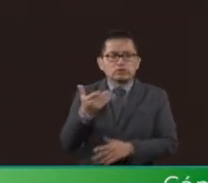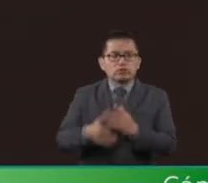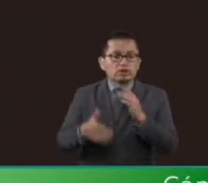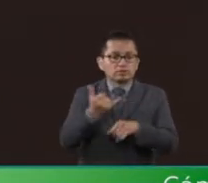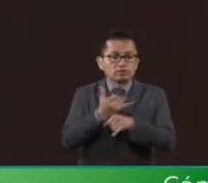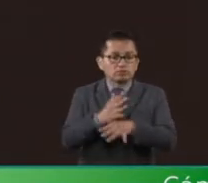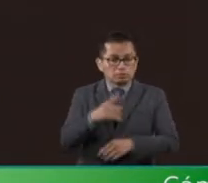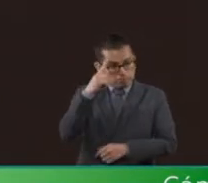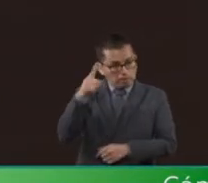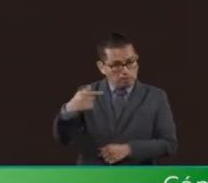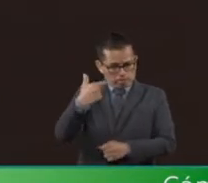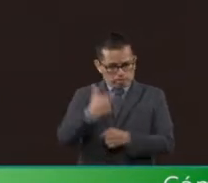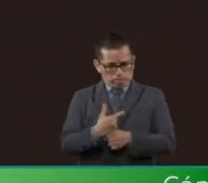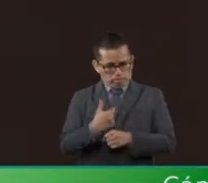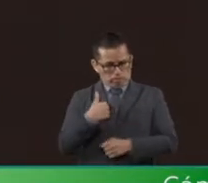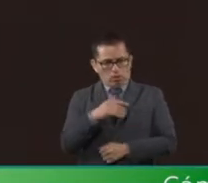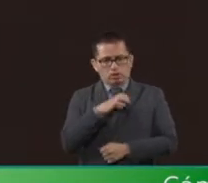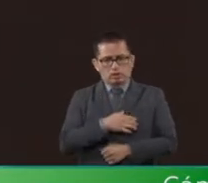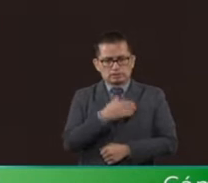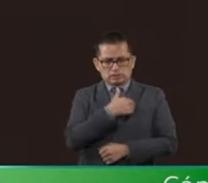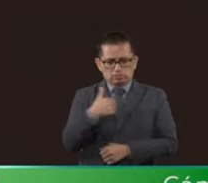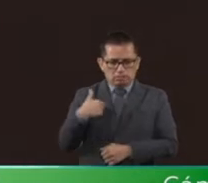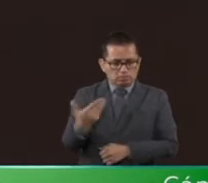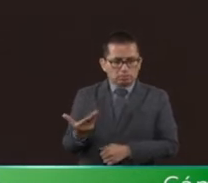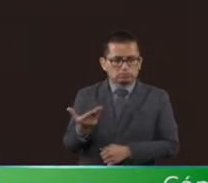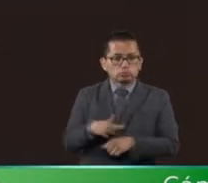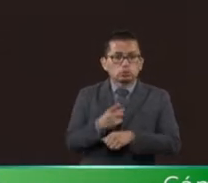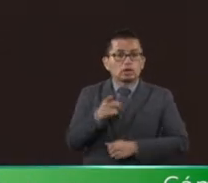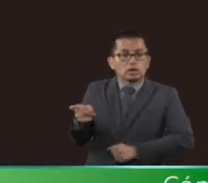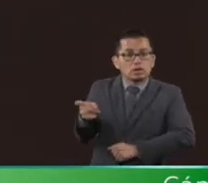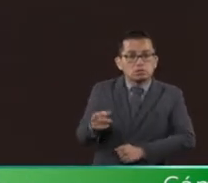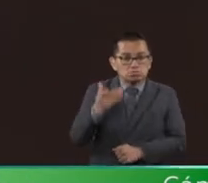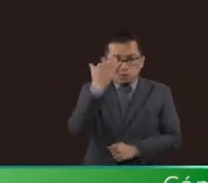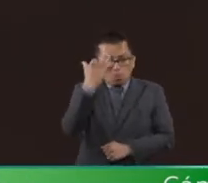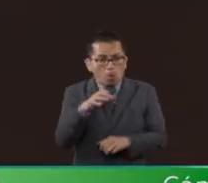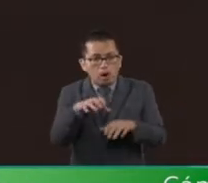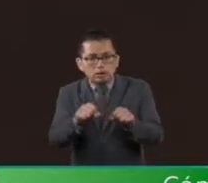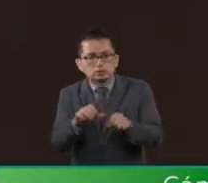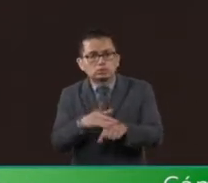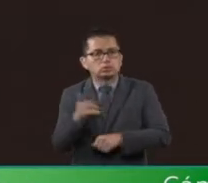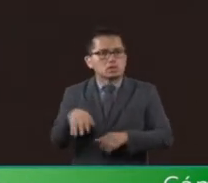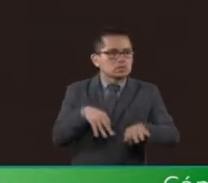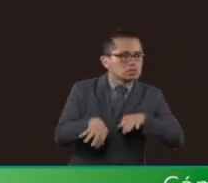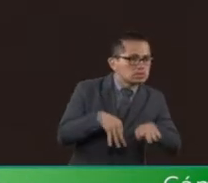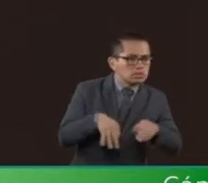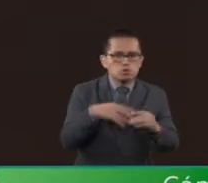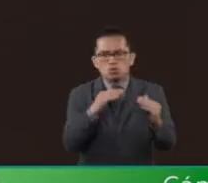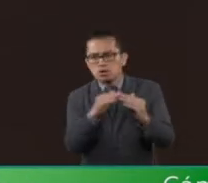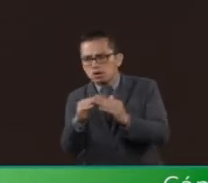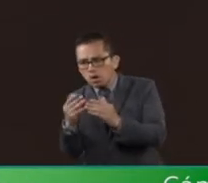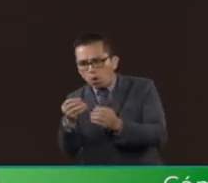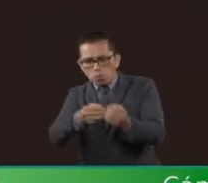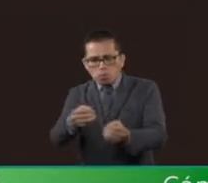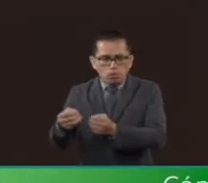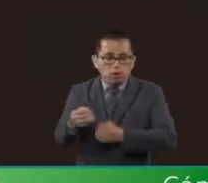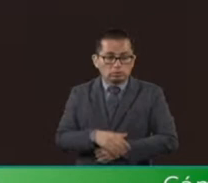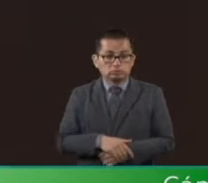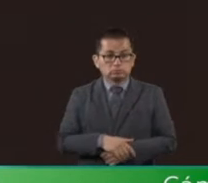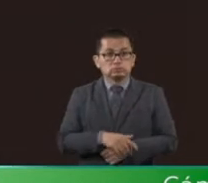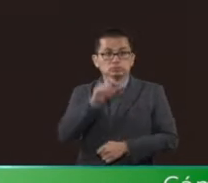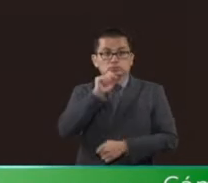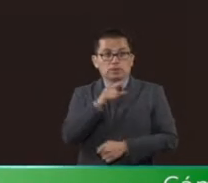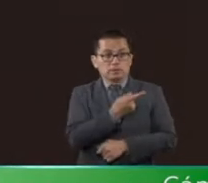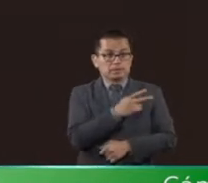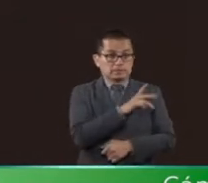cuidados y por las tareas que los hogares nunca paran. Pero tampoco están presentes Guillermina, ni